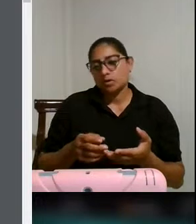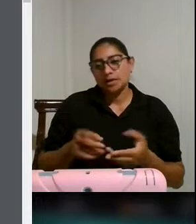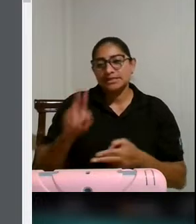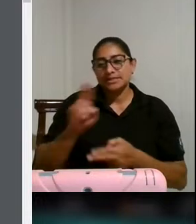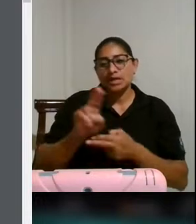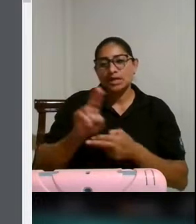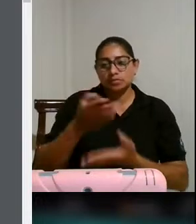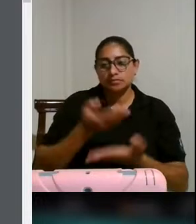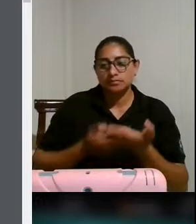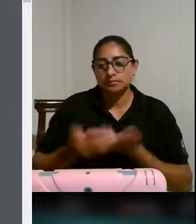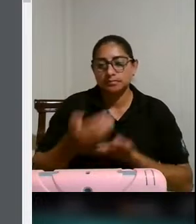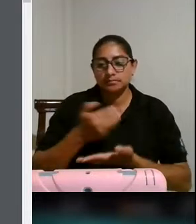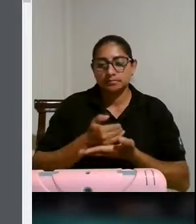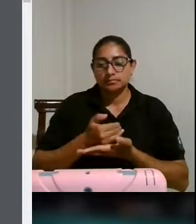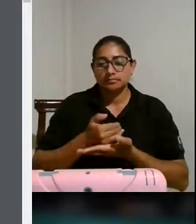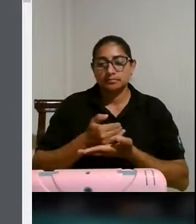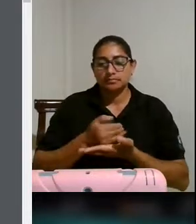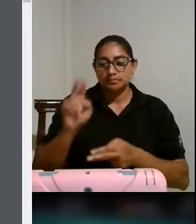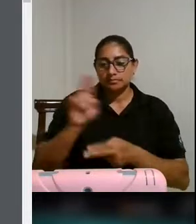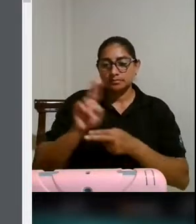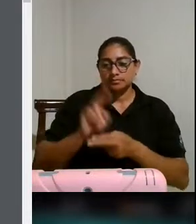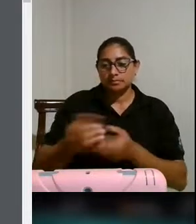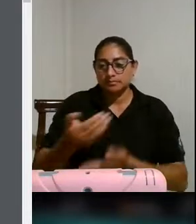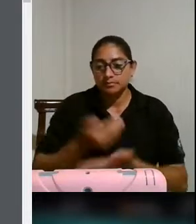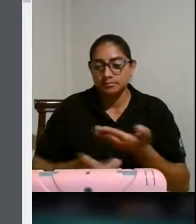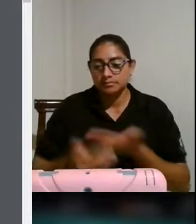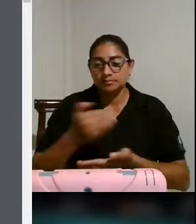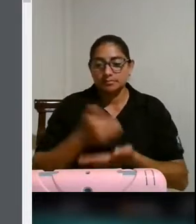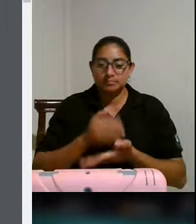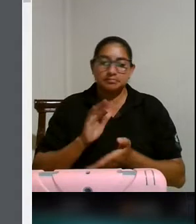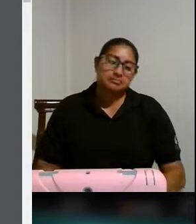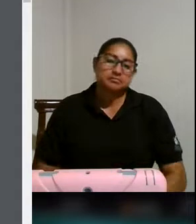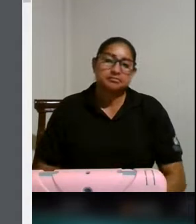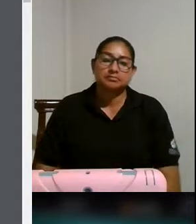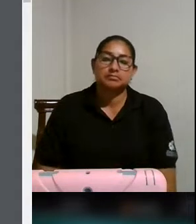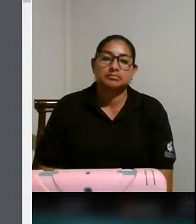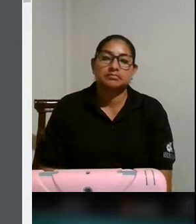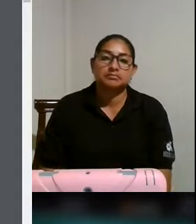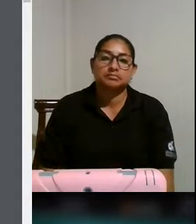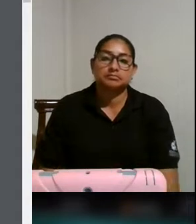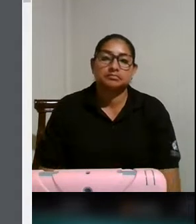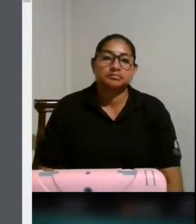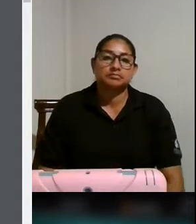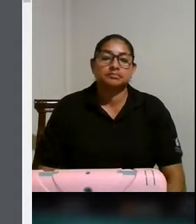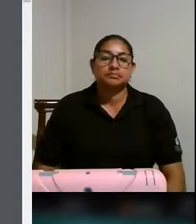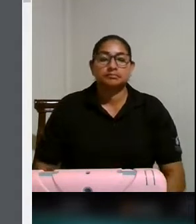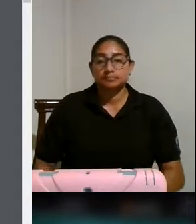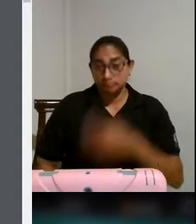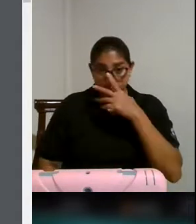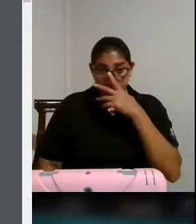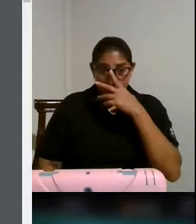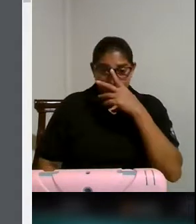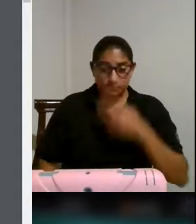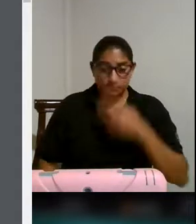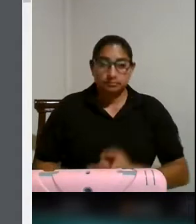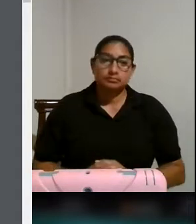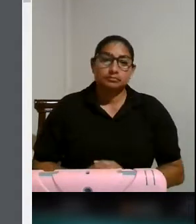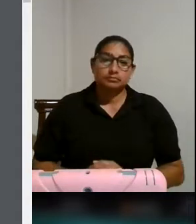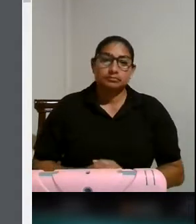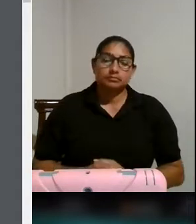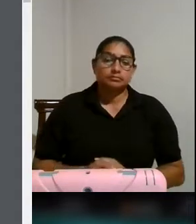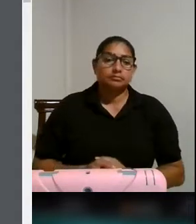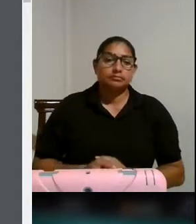Ahí va a quedar un poquito pequeño, espero que lo vean. Sí, ahí después ustedes lo pueden ampliar un poquito más es para tenerlo todo